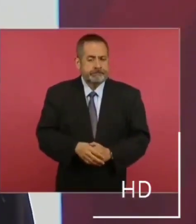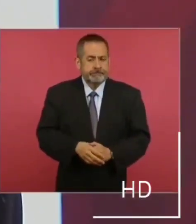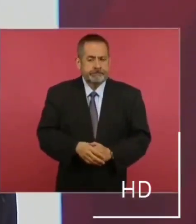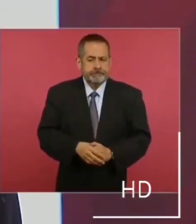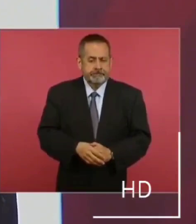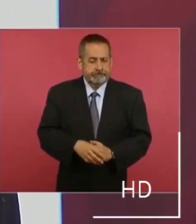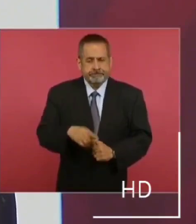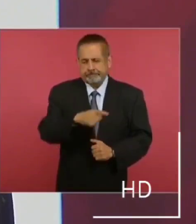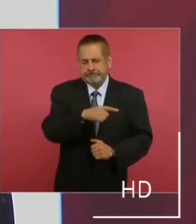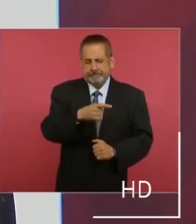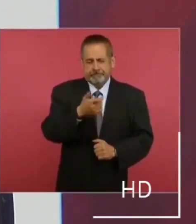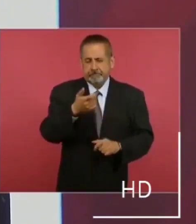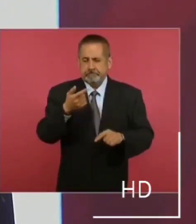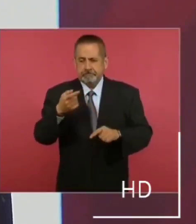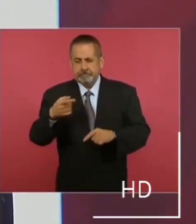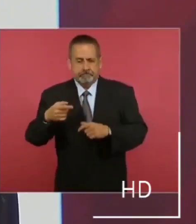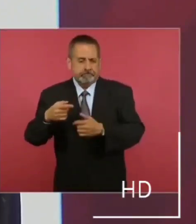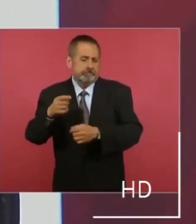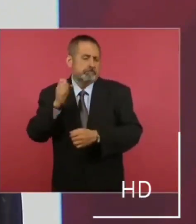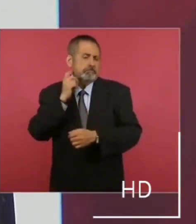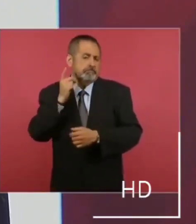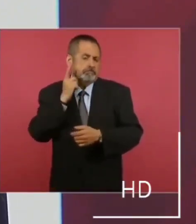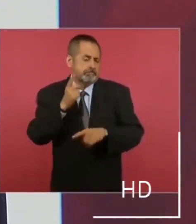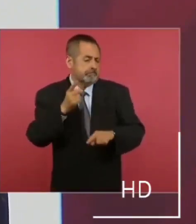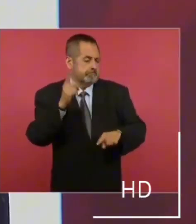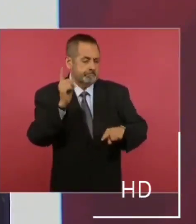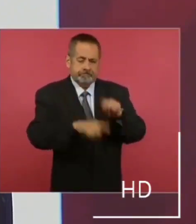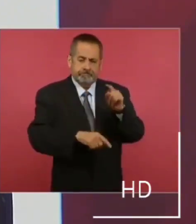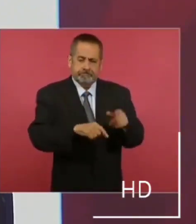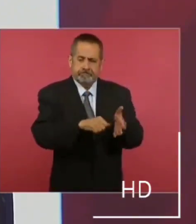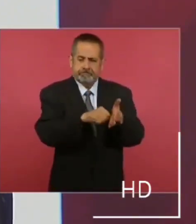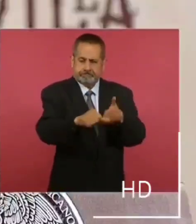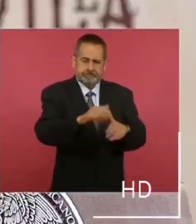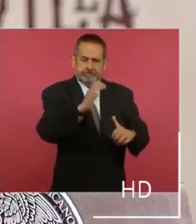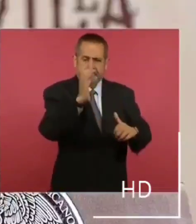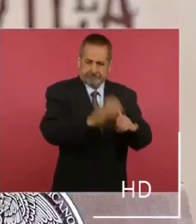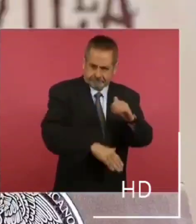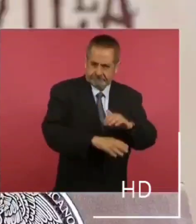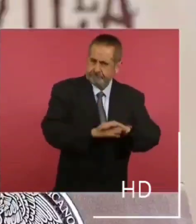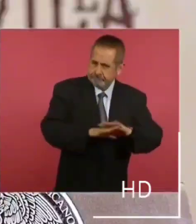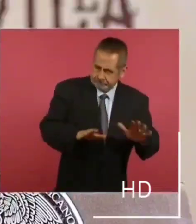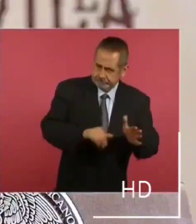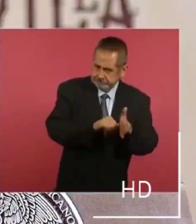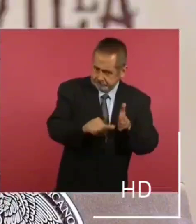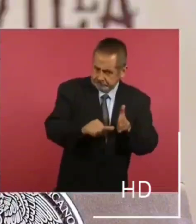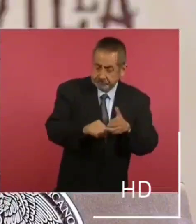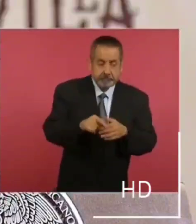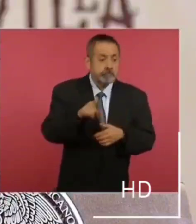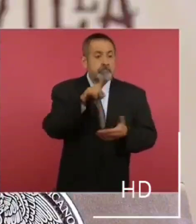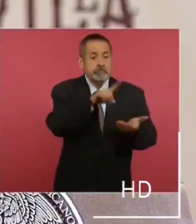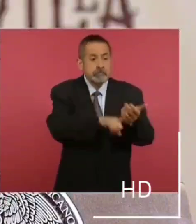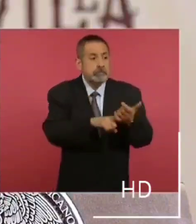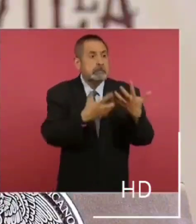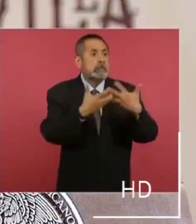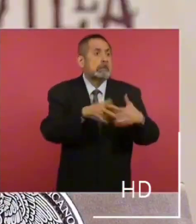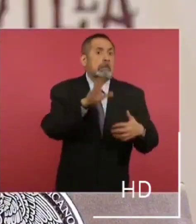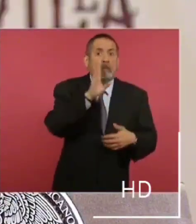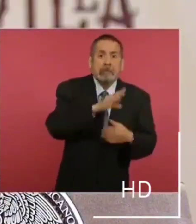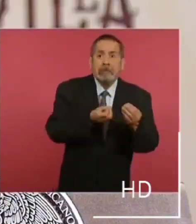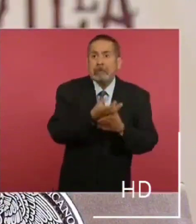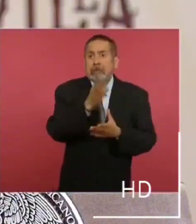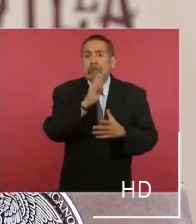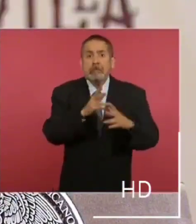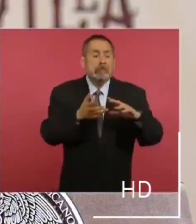los fideicomisos, hay que decirlo, no se afectará la operatividad del Poder Judicial, ni derechos